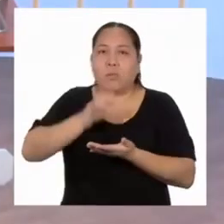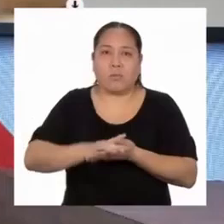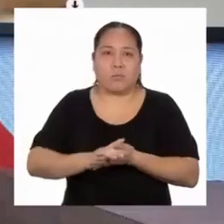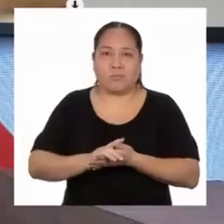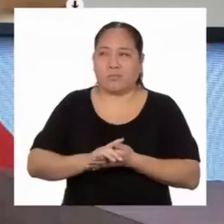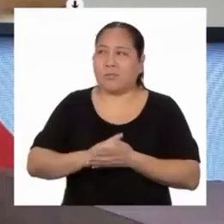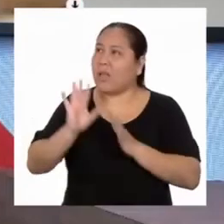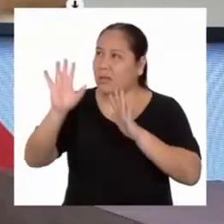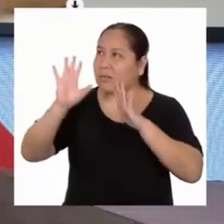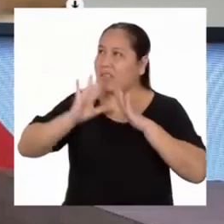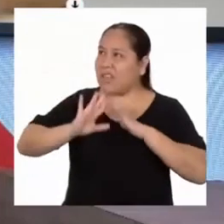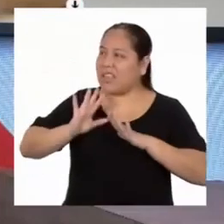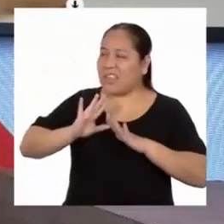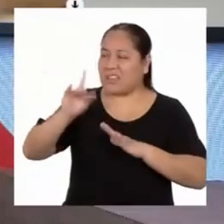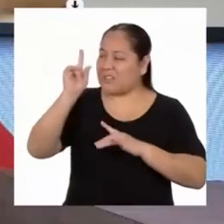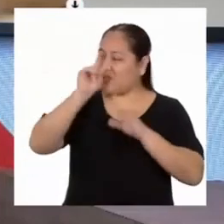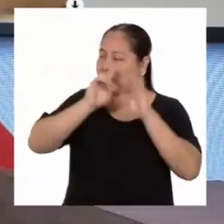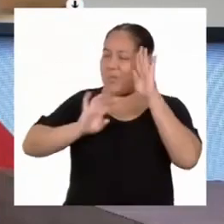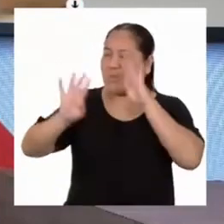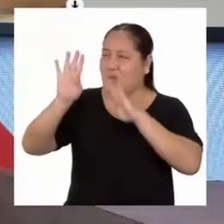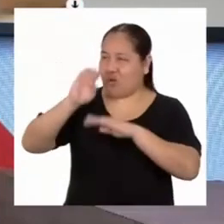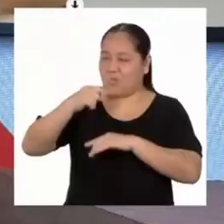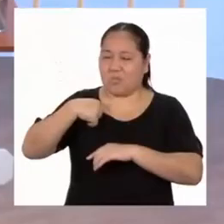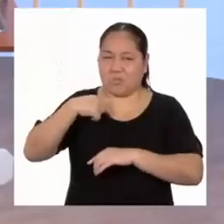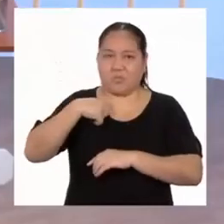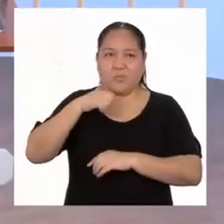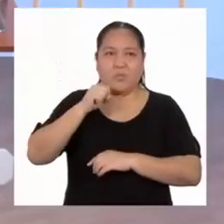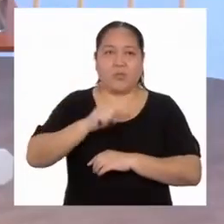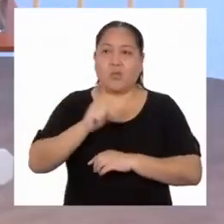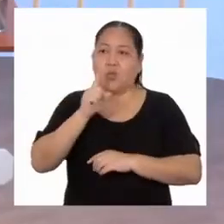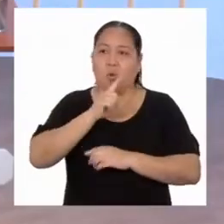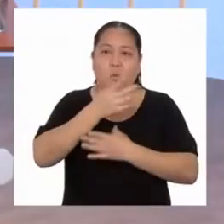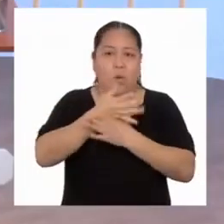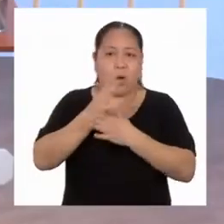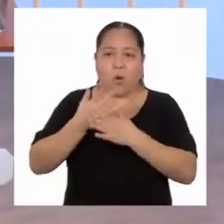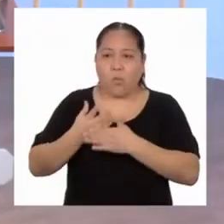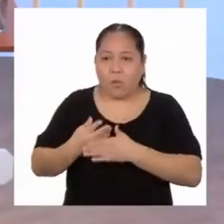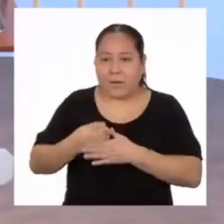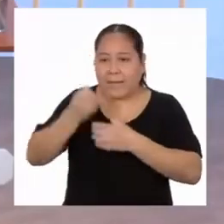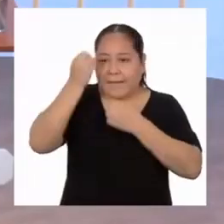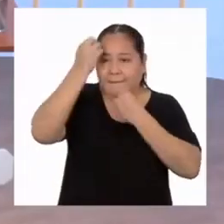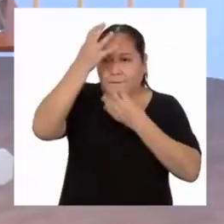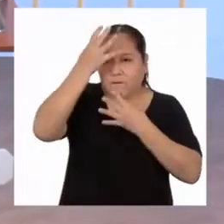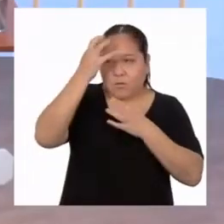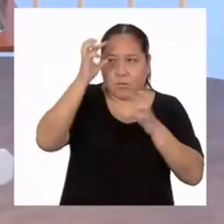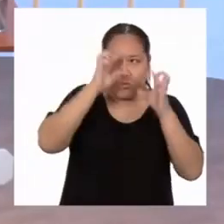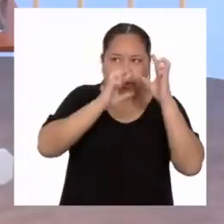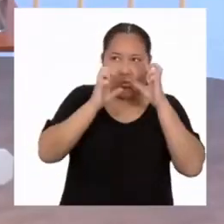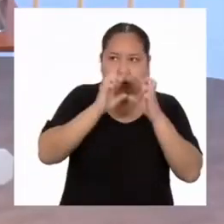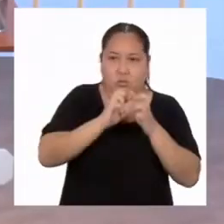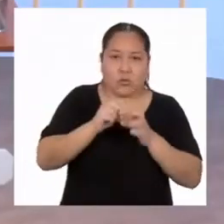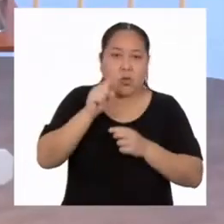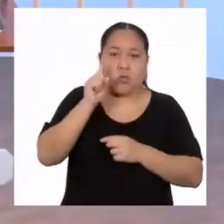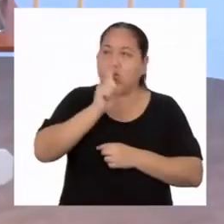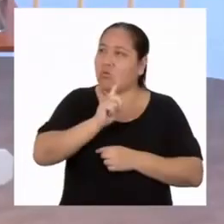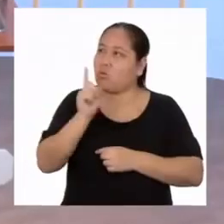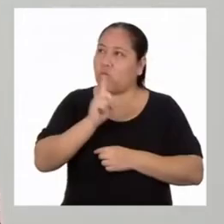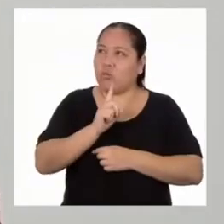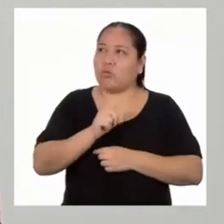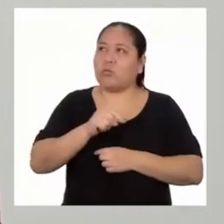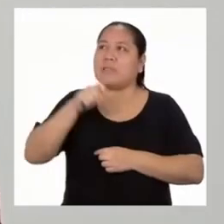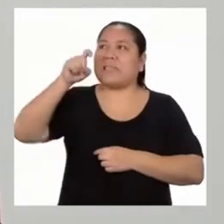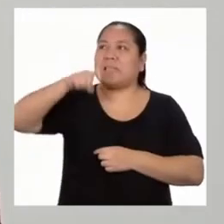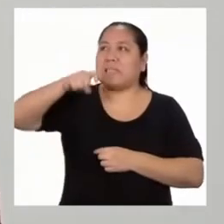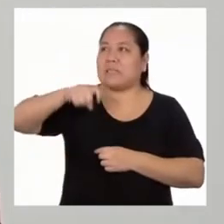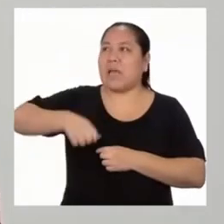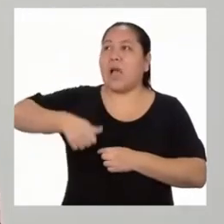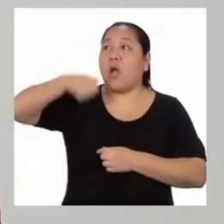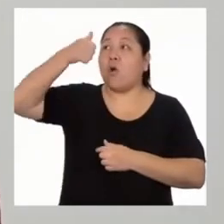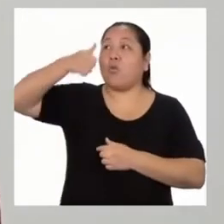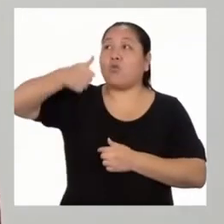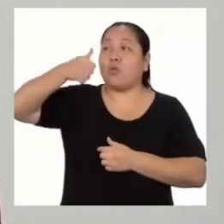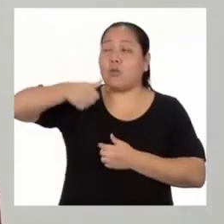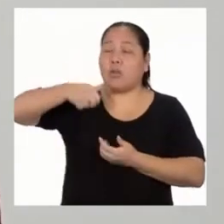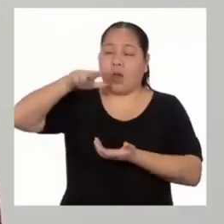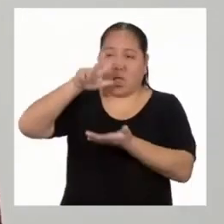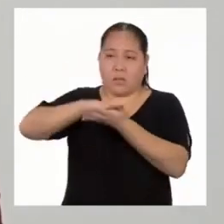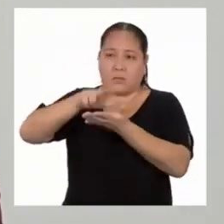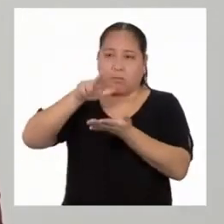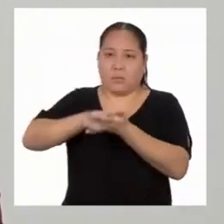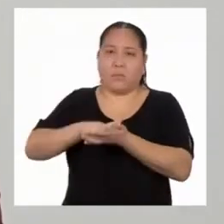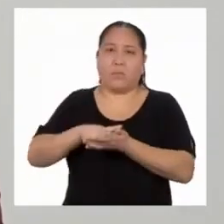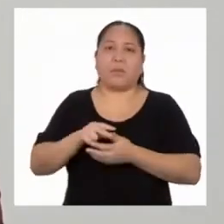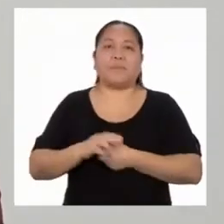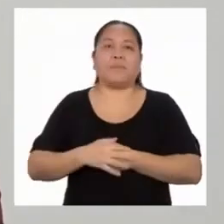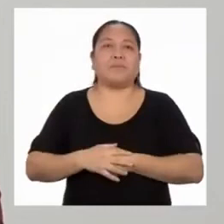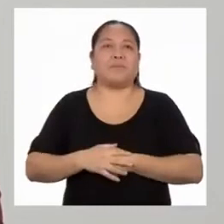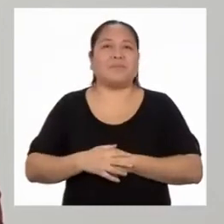será. Y menos compartiré información dudosa, es decir, que no sea de las autoridades de la salud. Bien, Hoy nos vamos a